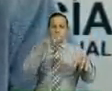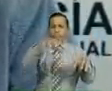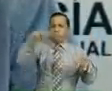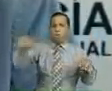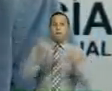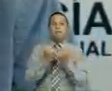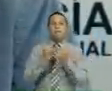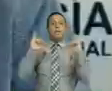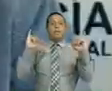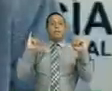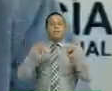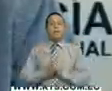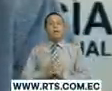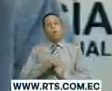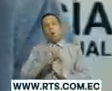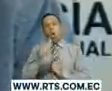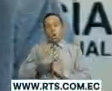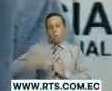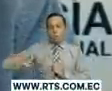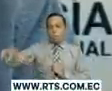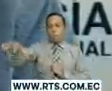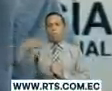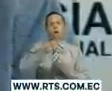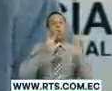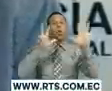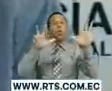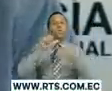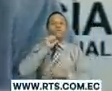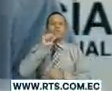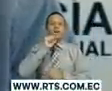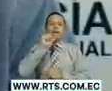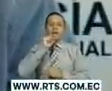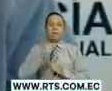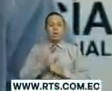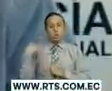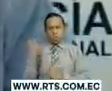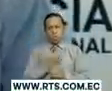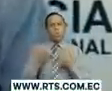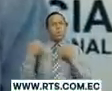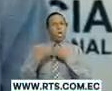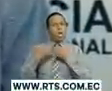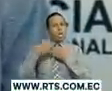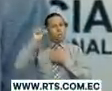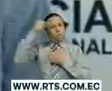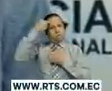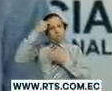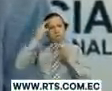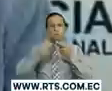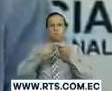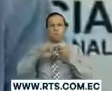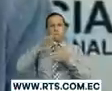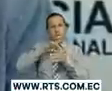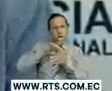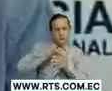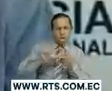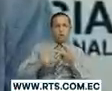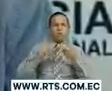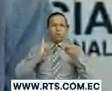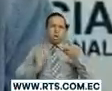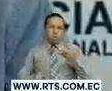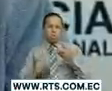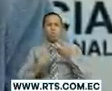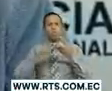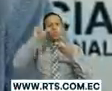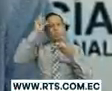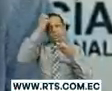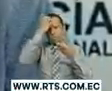faltan, vamos a estar nosotros con el equipo que son del equipo de gobierno, gestión de riesgo, salud y educación, que formamos